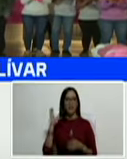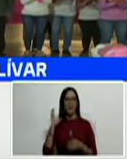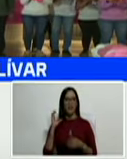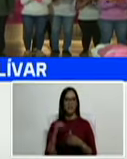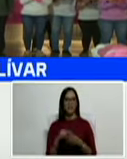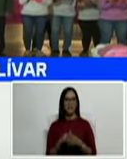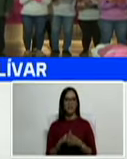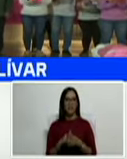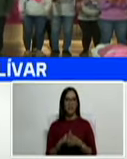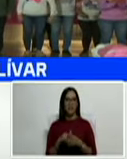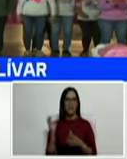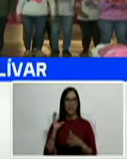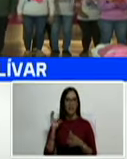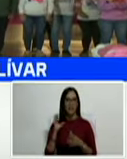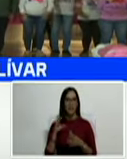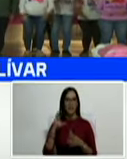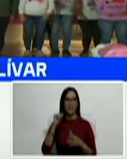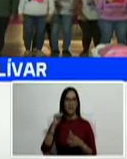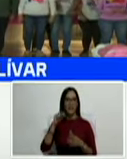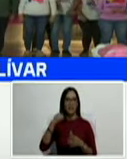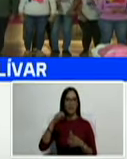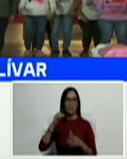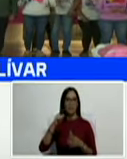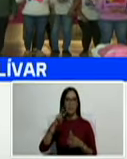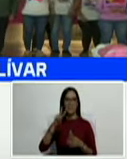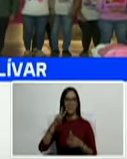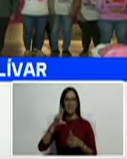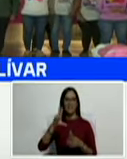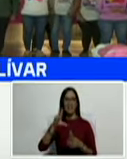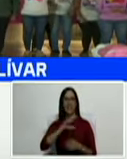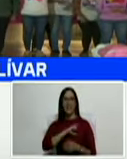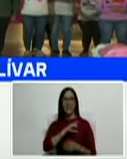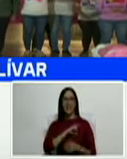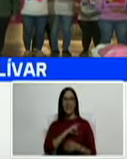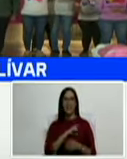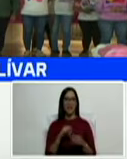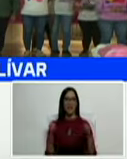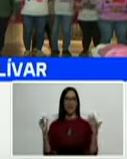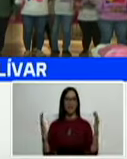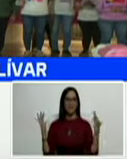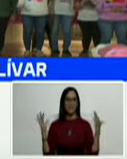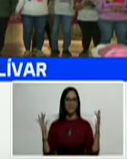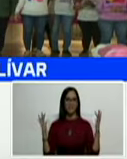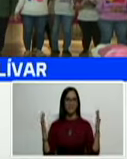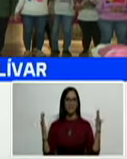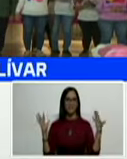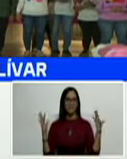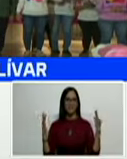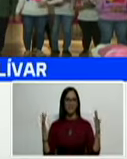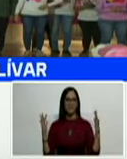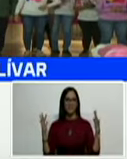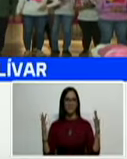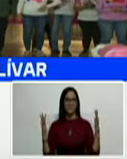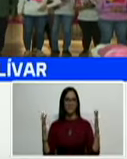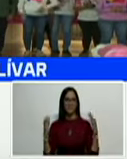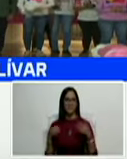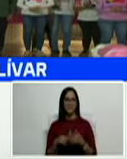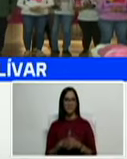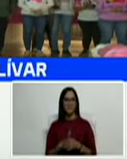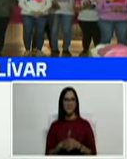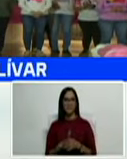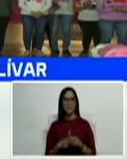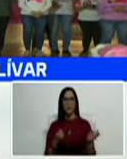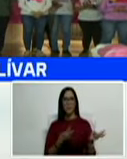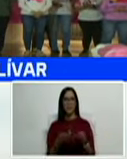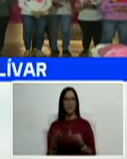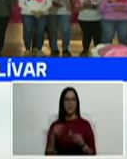qué parte de Caracas? Caño Amarillo, 23 de enero. Caño Amarillo, glorioso 23 de enero. Y vamos a invitar